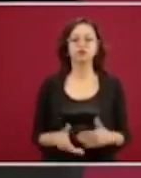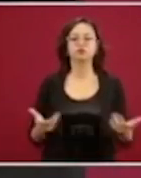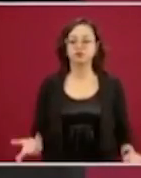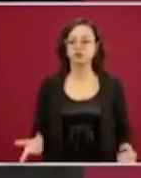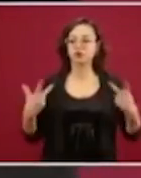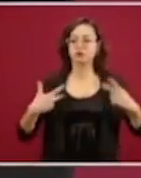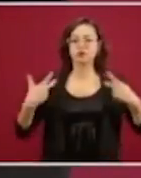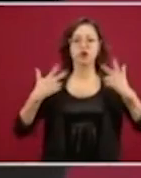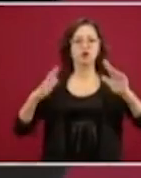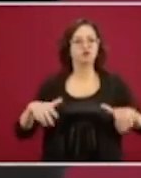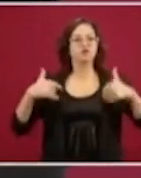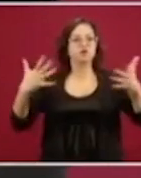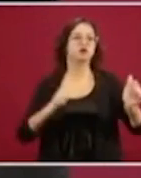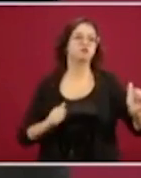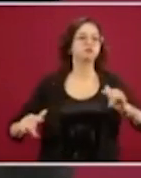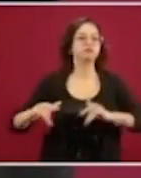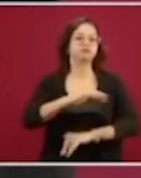movilidad,